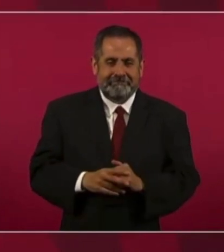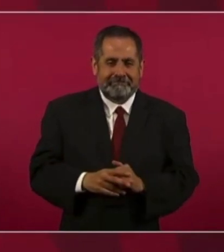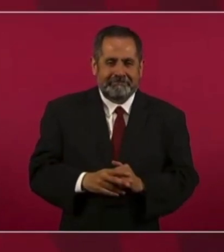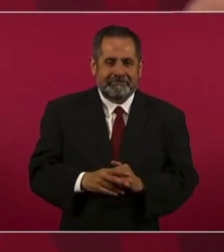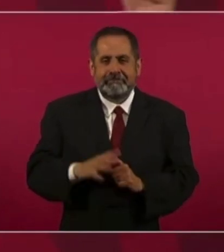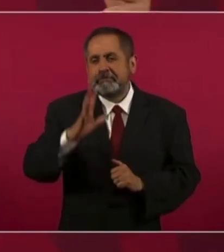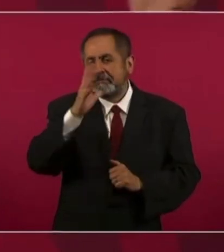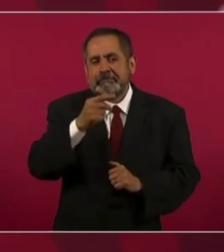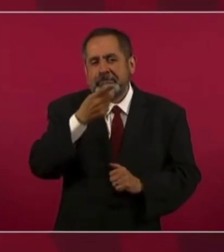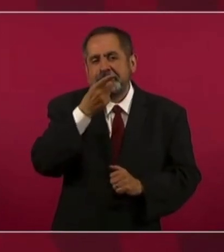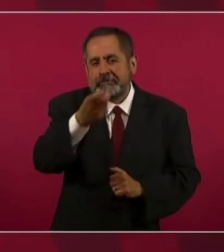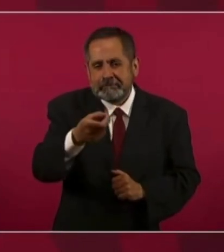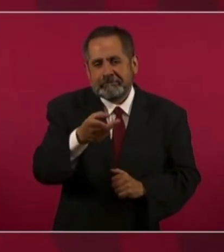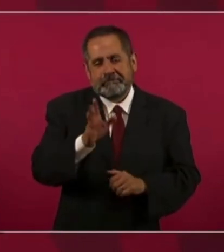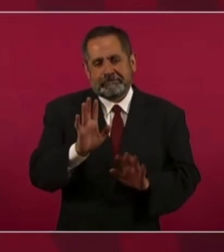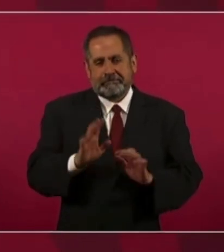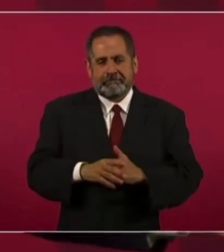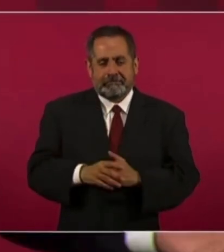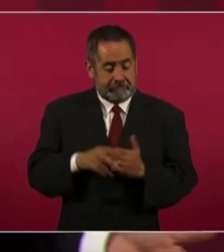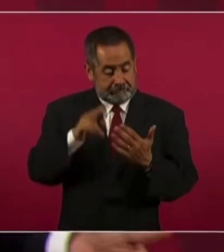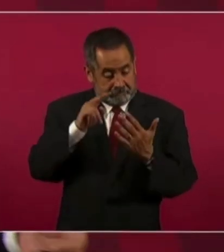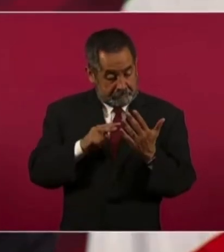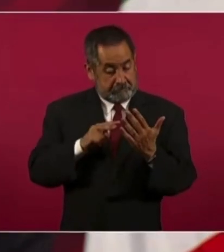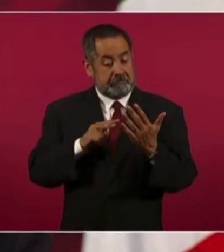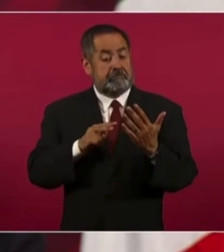Ni podría decirles porque no, nomás vi.